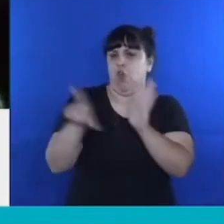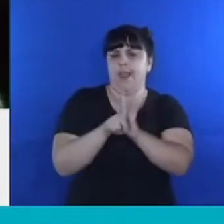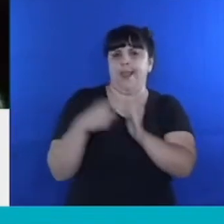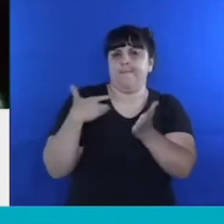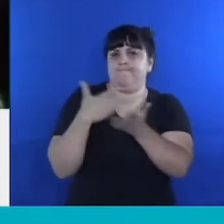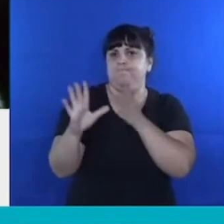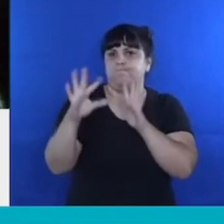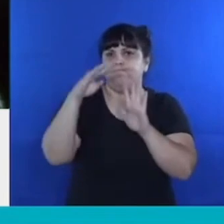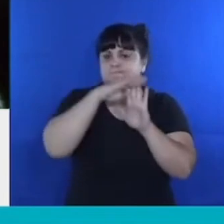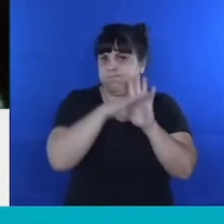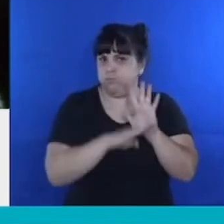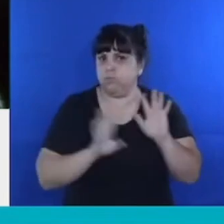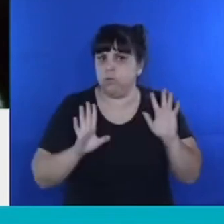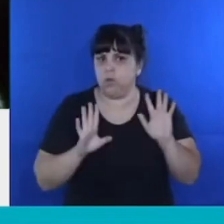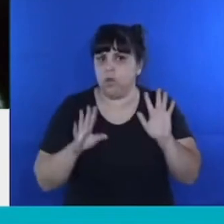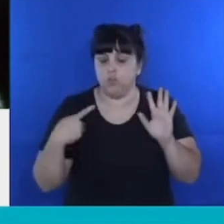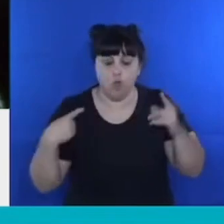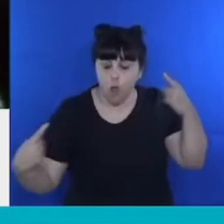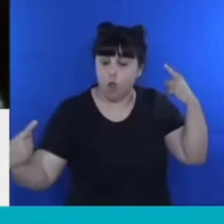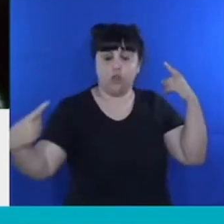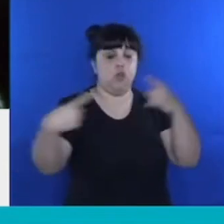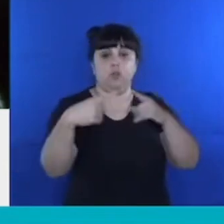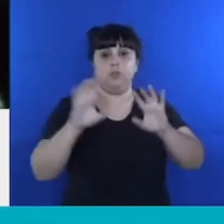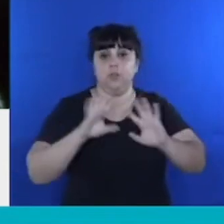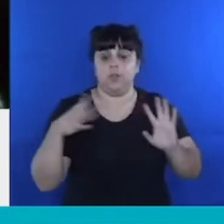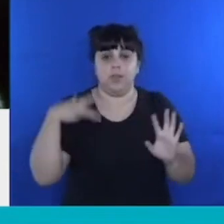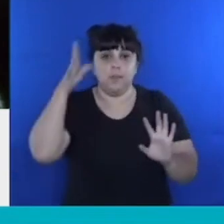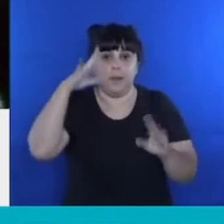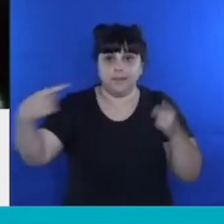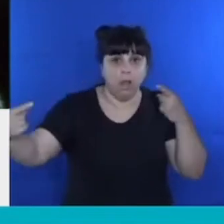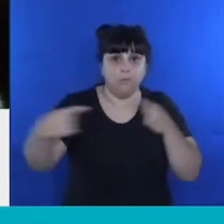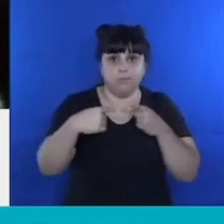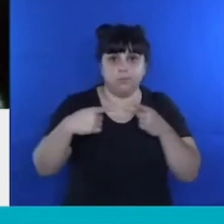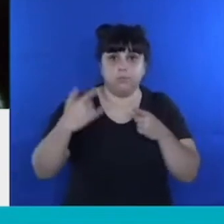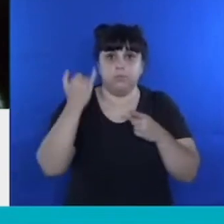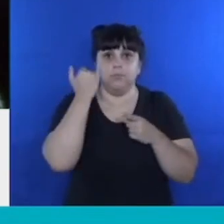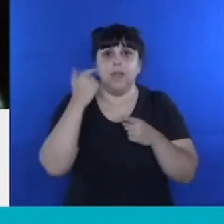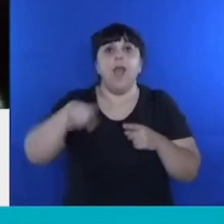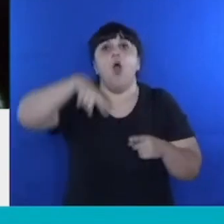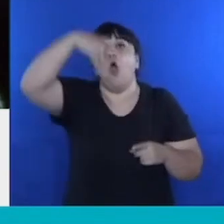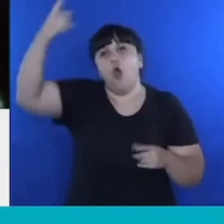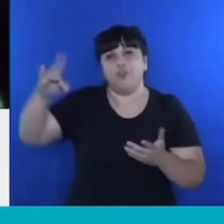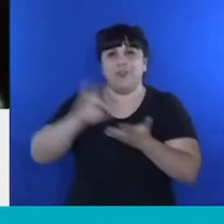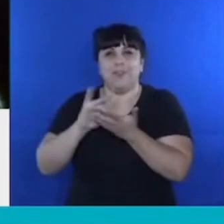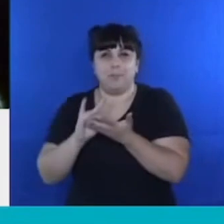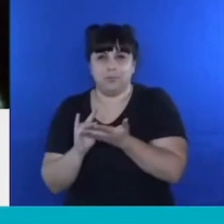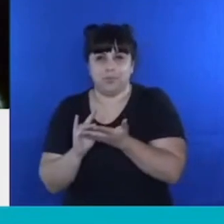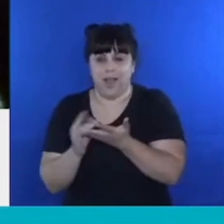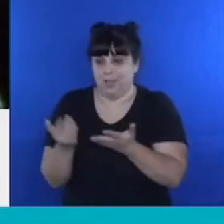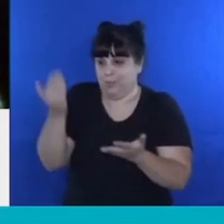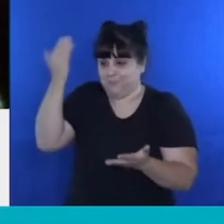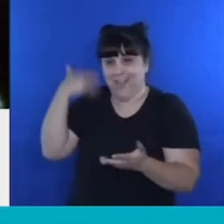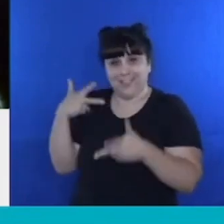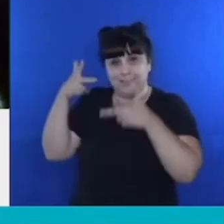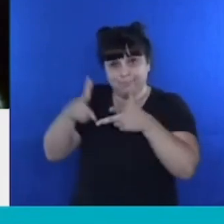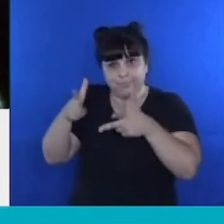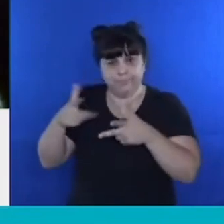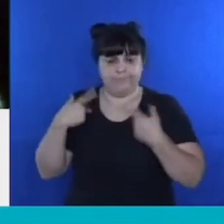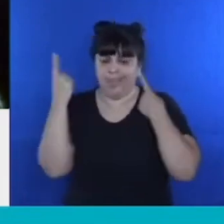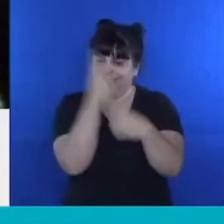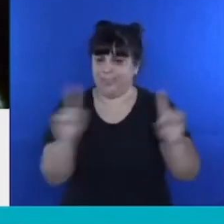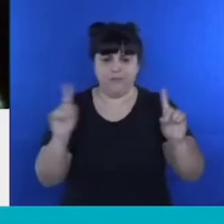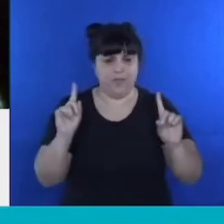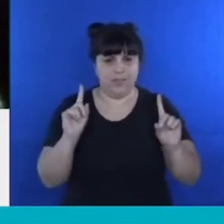los motivos opuestos a los que manifestaron los diputados que me precedieron en